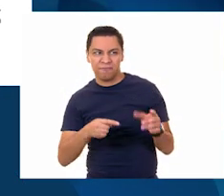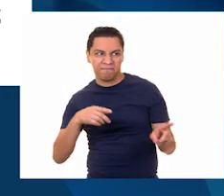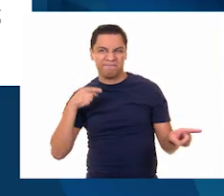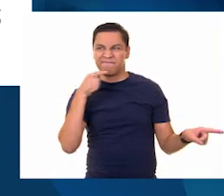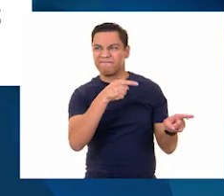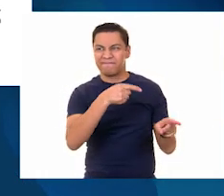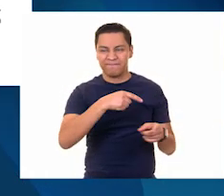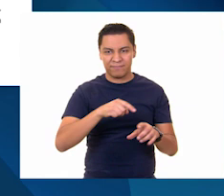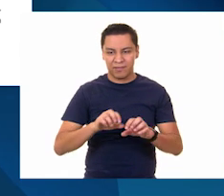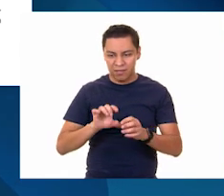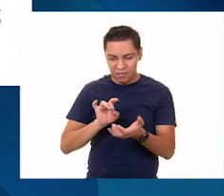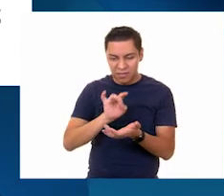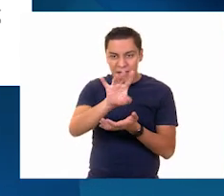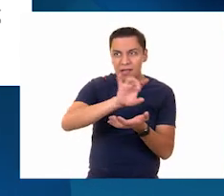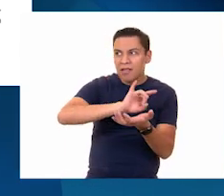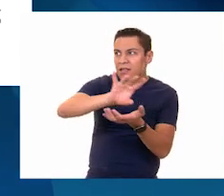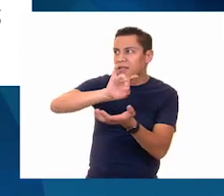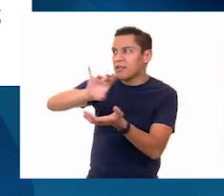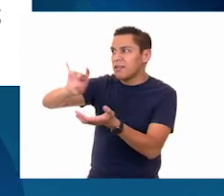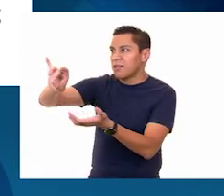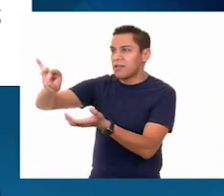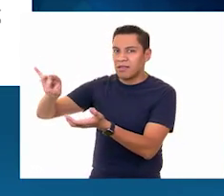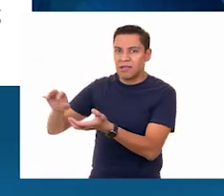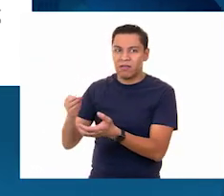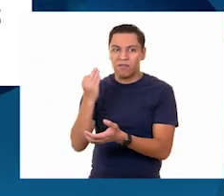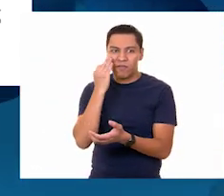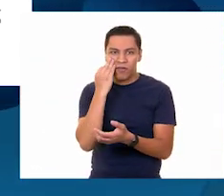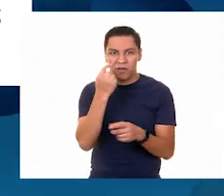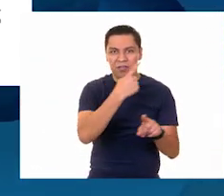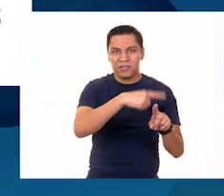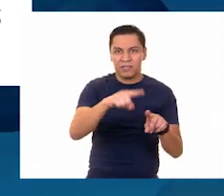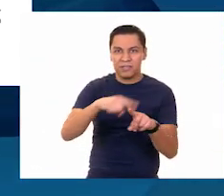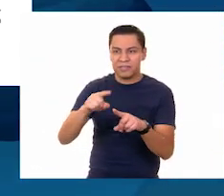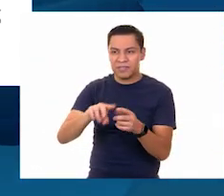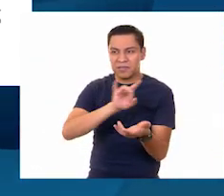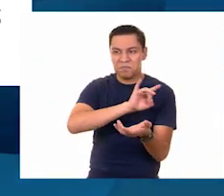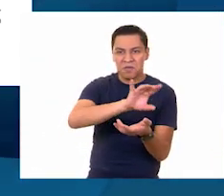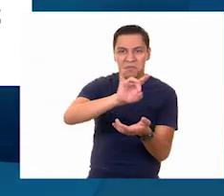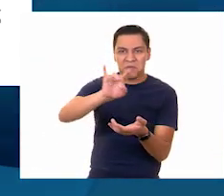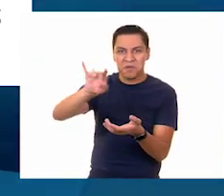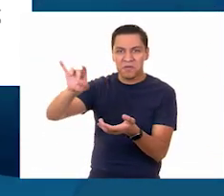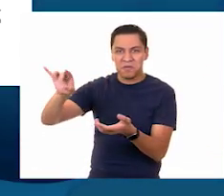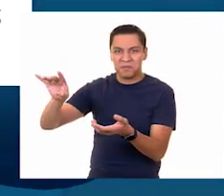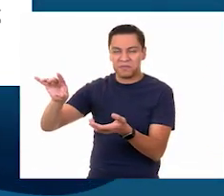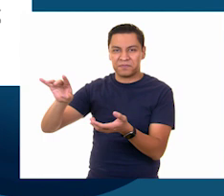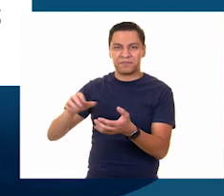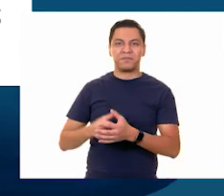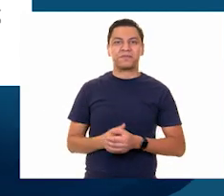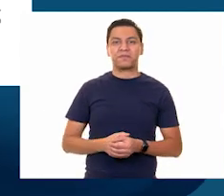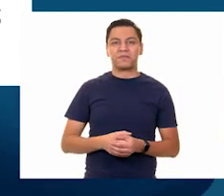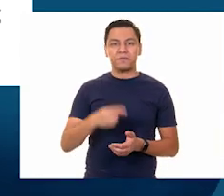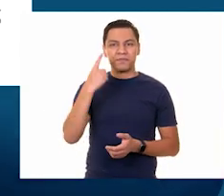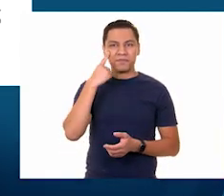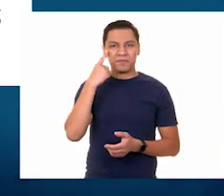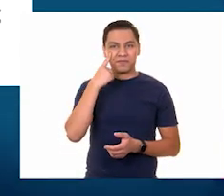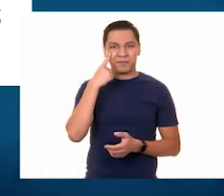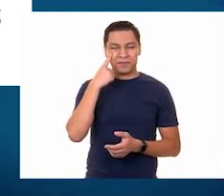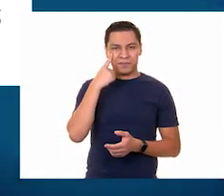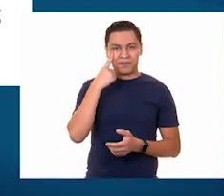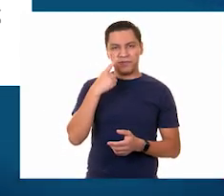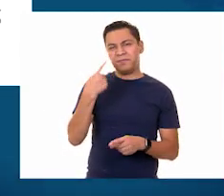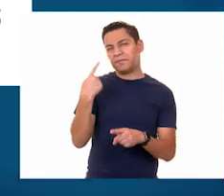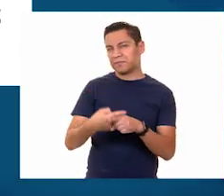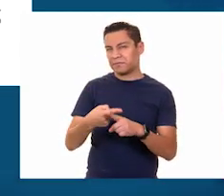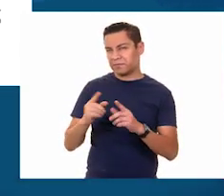permiten saber cómo son algunos elementos relacionados con el tema. Vamos a leer un ejemplo. ¿Quiénes